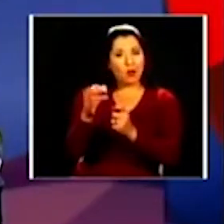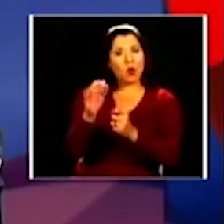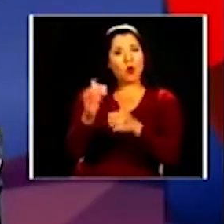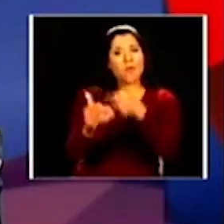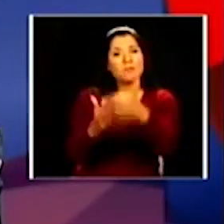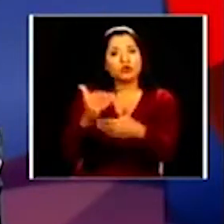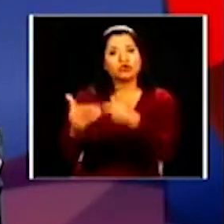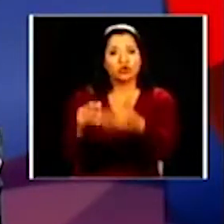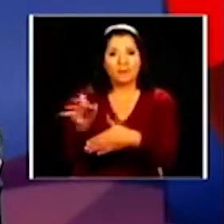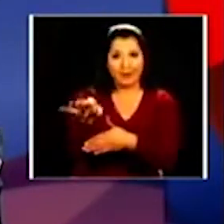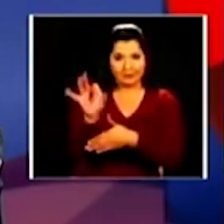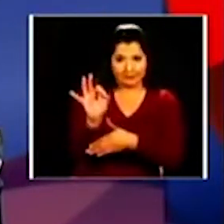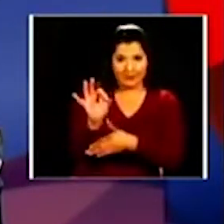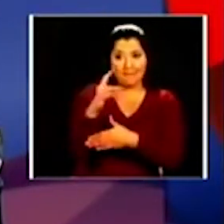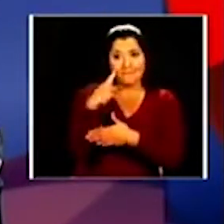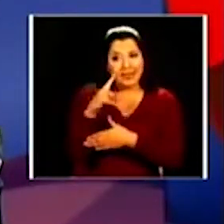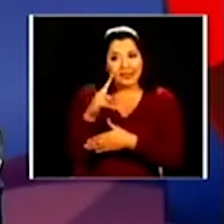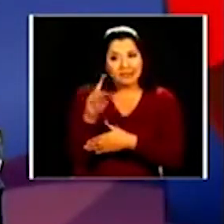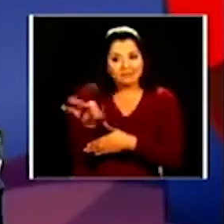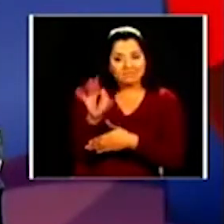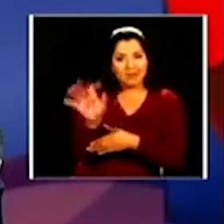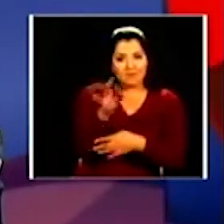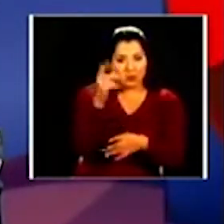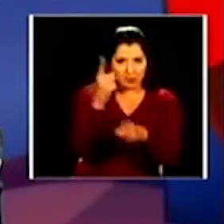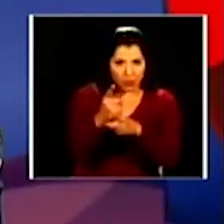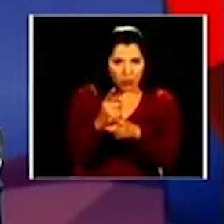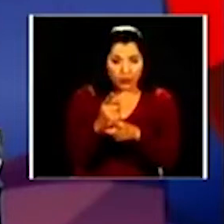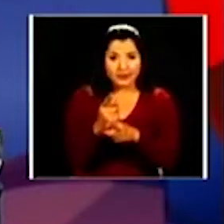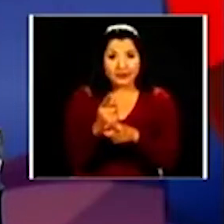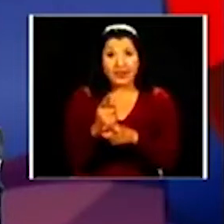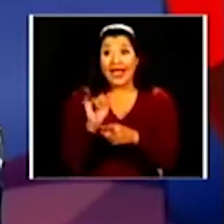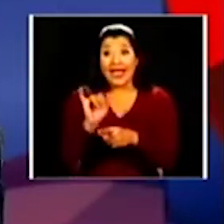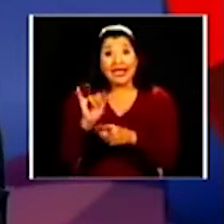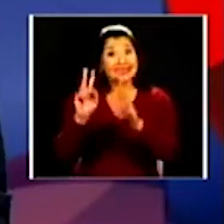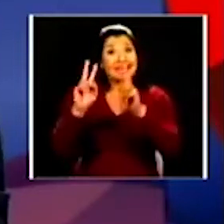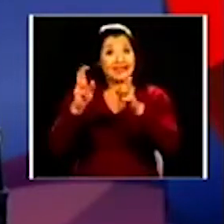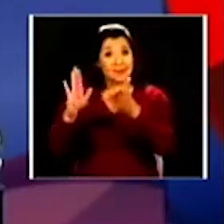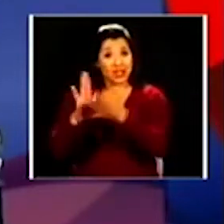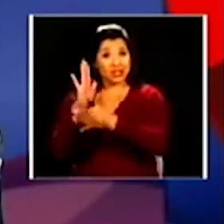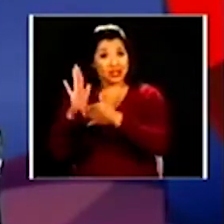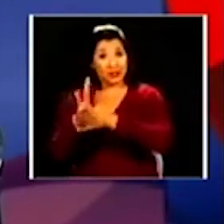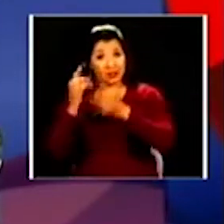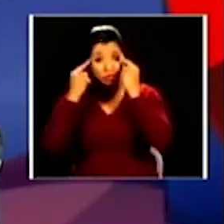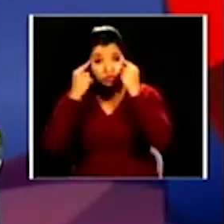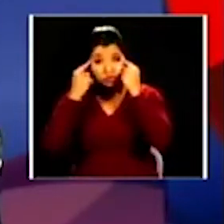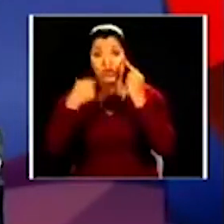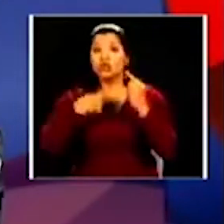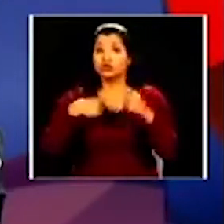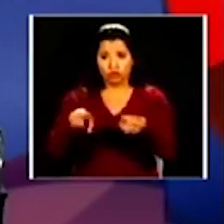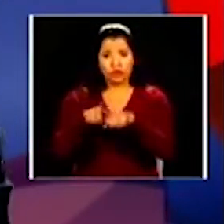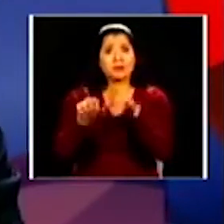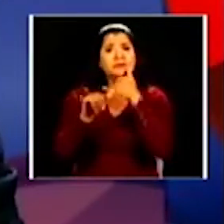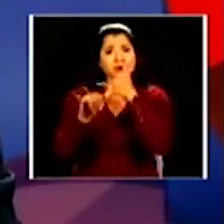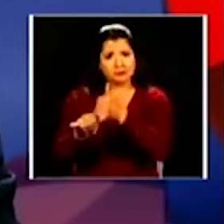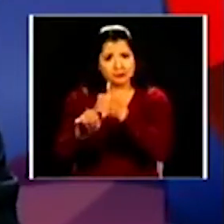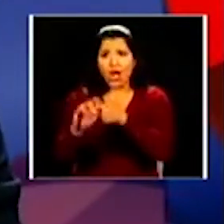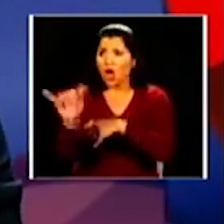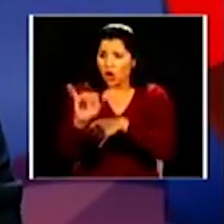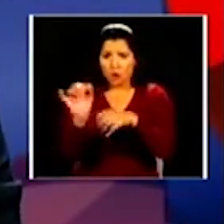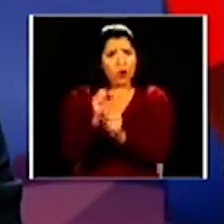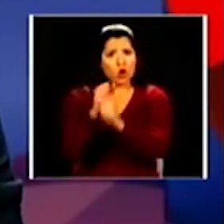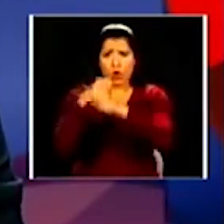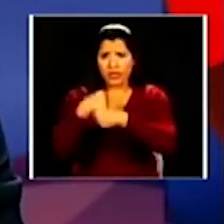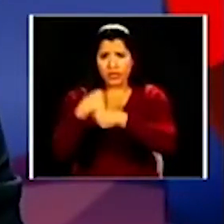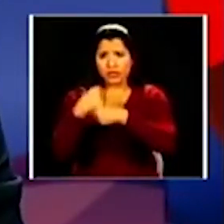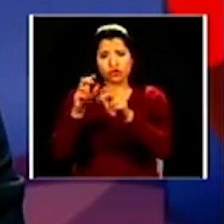puntos que se han señalado, en el caso particular del cemento, yo los he denunciado también, como lo hizo la fracción encabezada por don Otón Solís